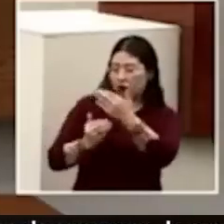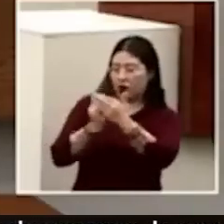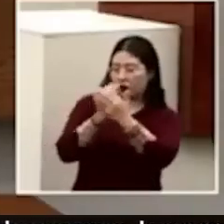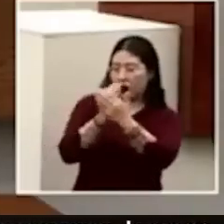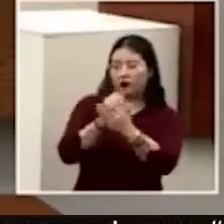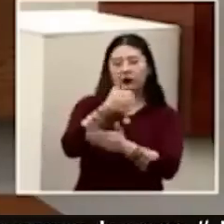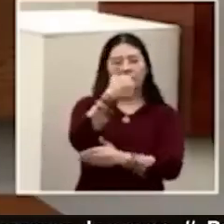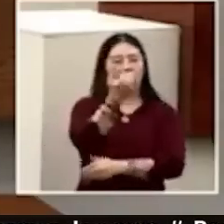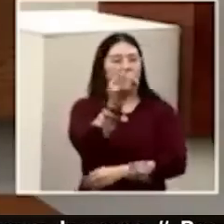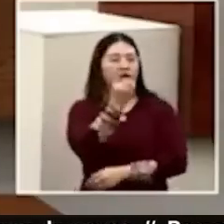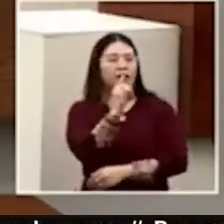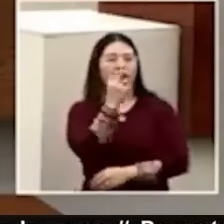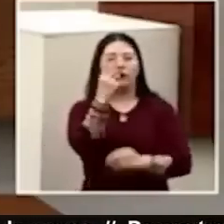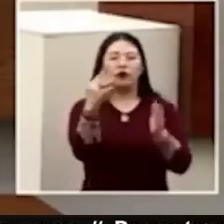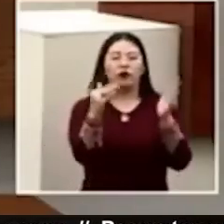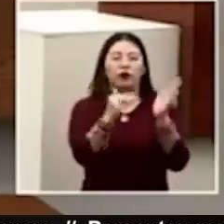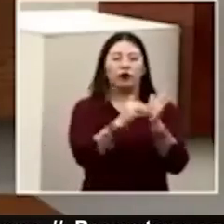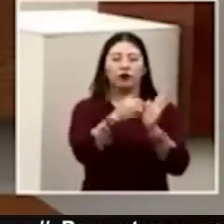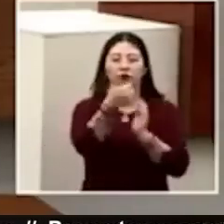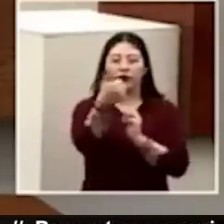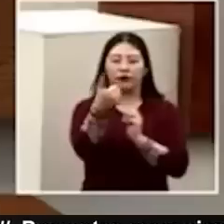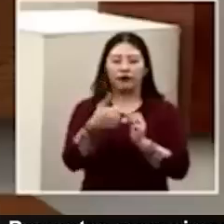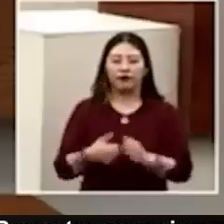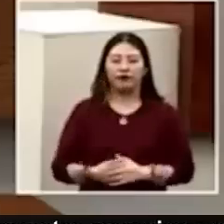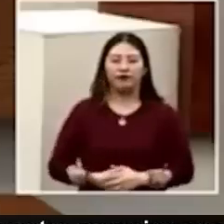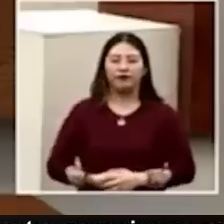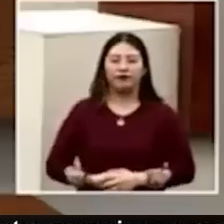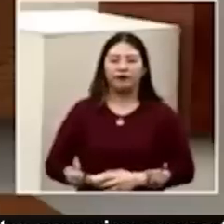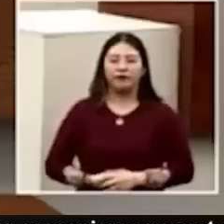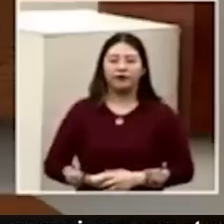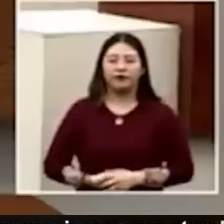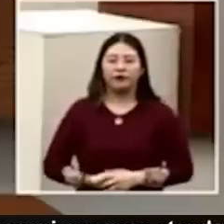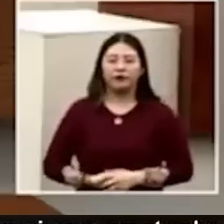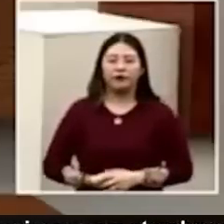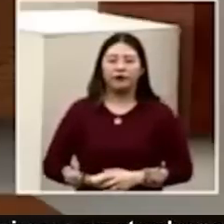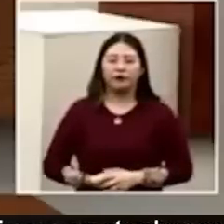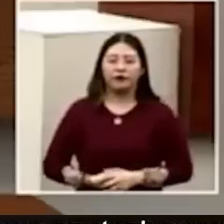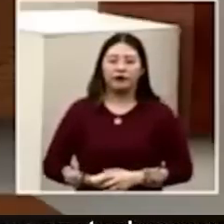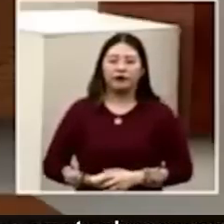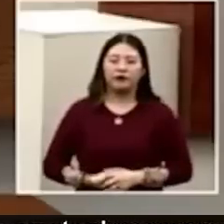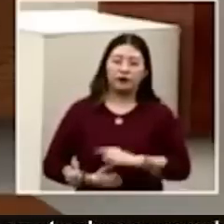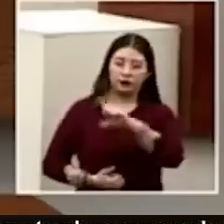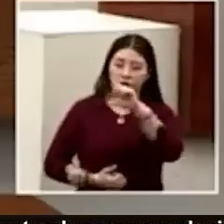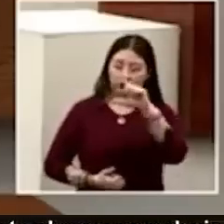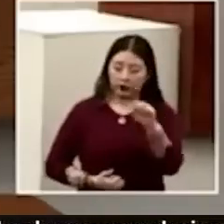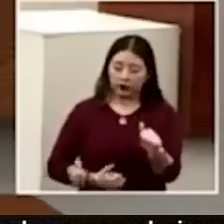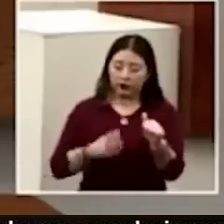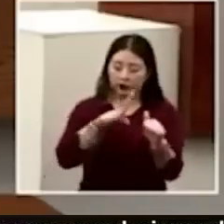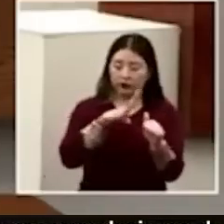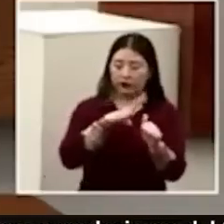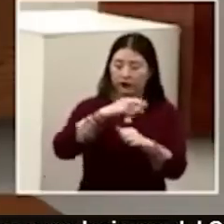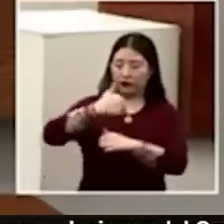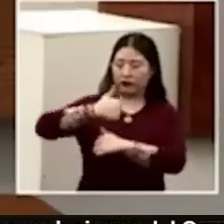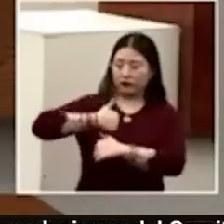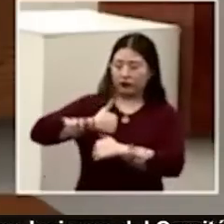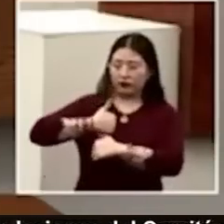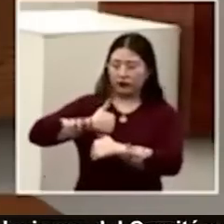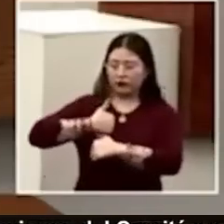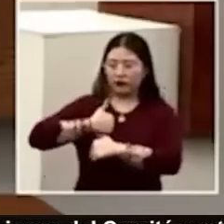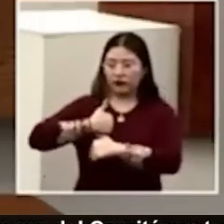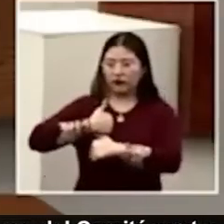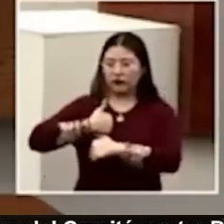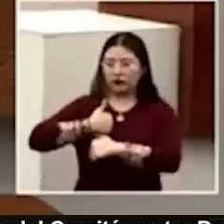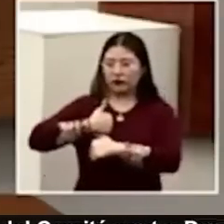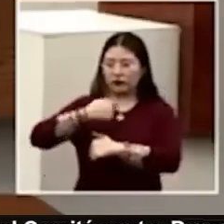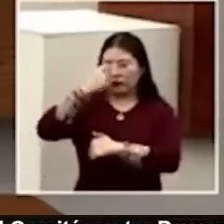6 de diciembre del 2006 y llevaron a nuestras Fuerzas Armadas a una